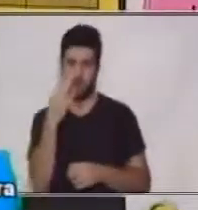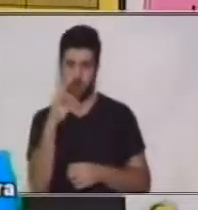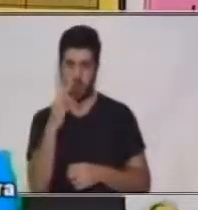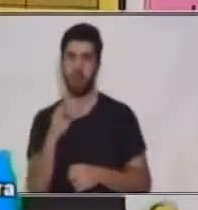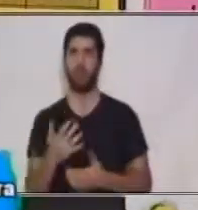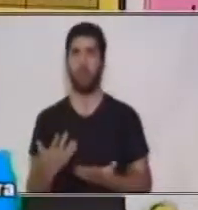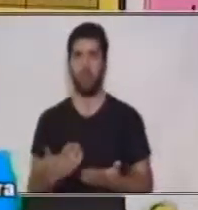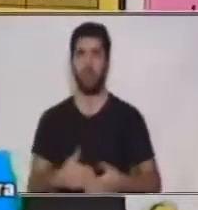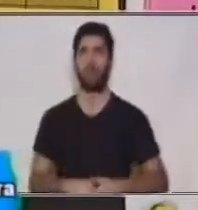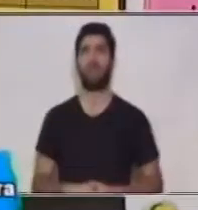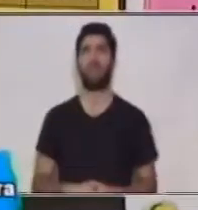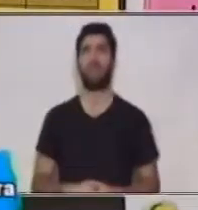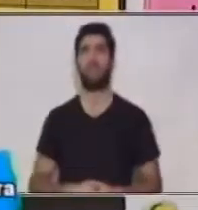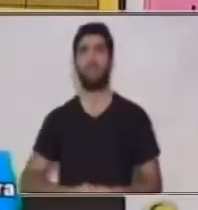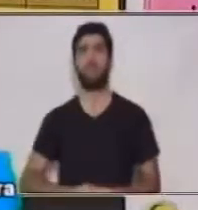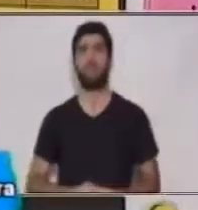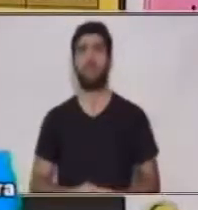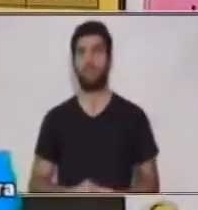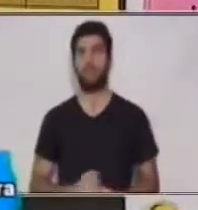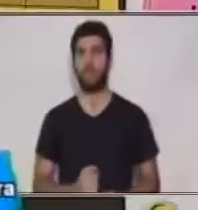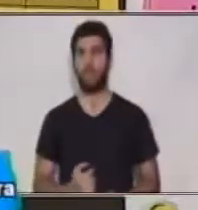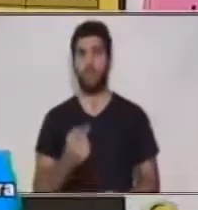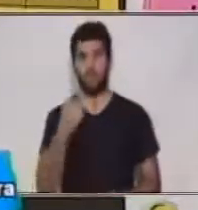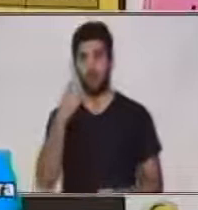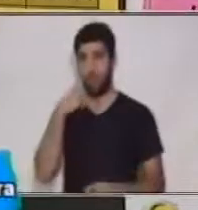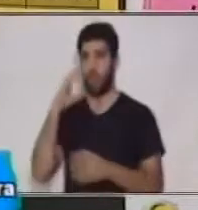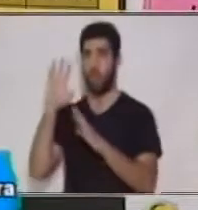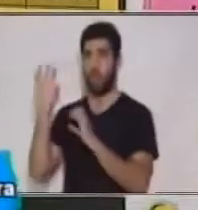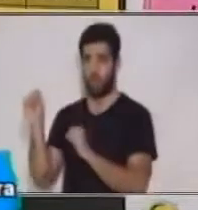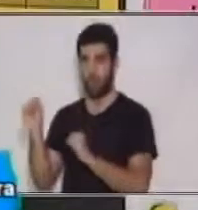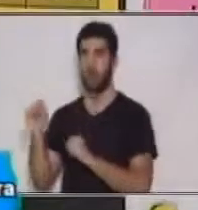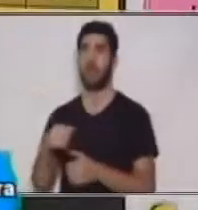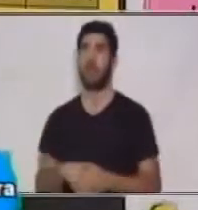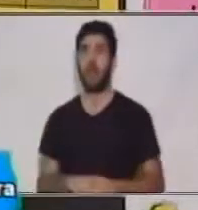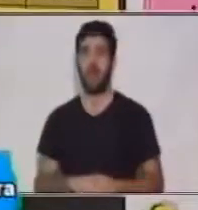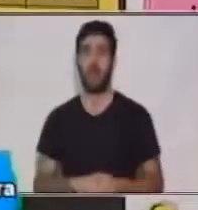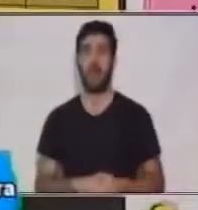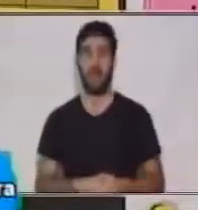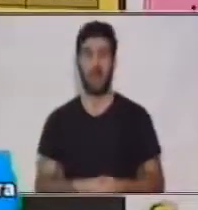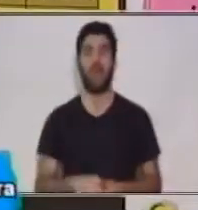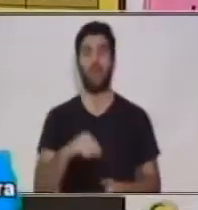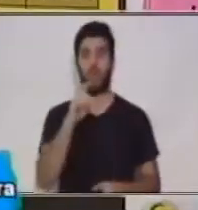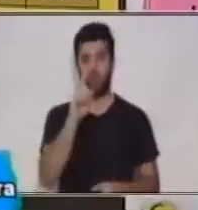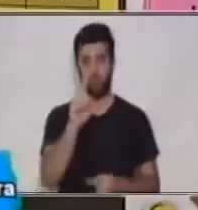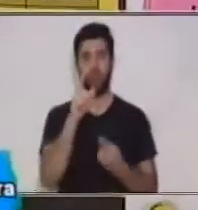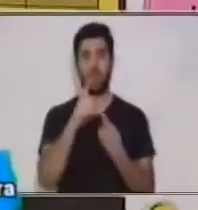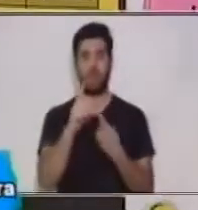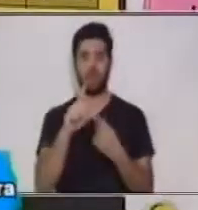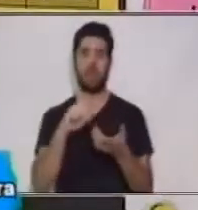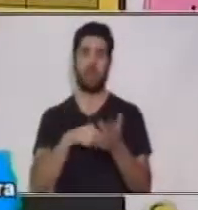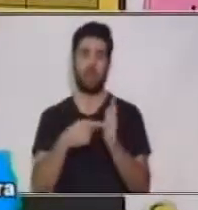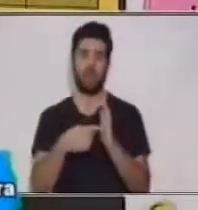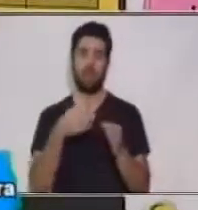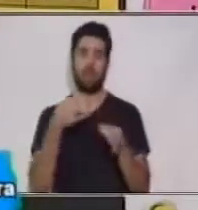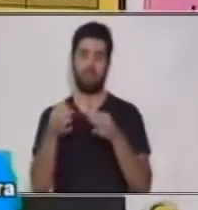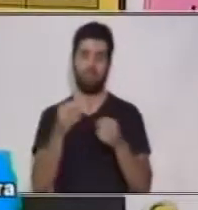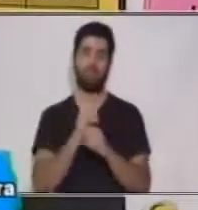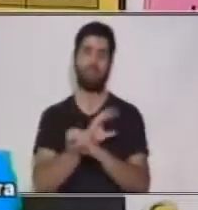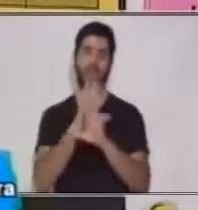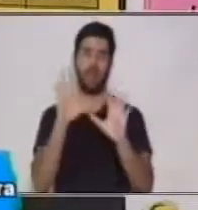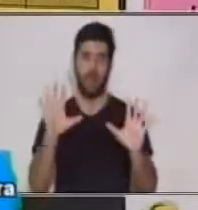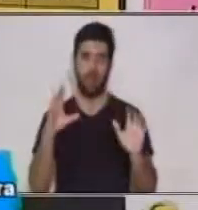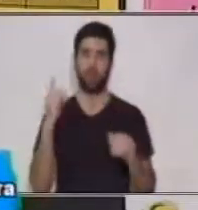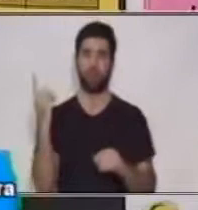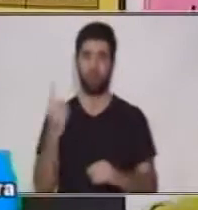femenino? Ah, es femenino. ¿Se dan cuenta? Una letra puede denotar toda la expresión de